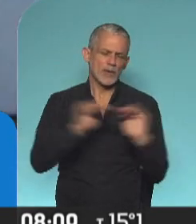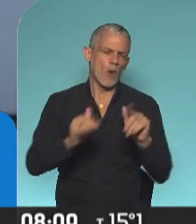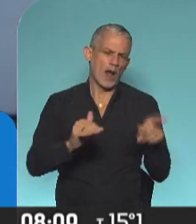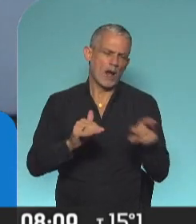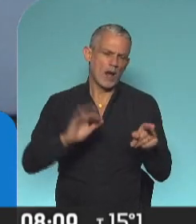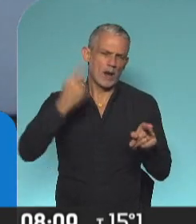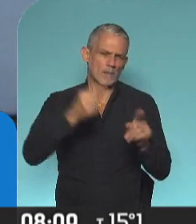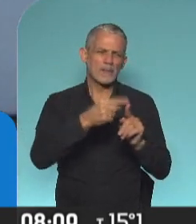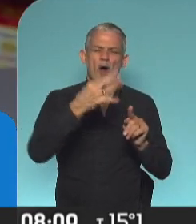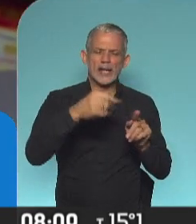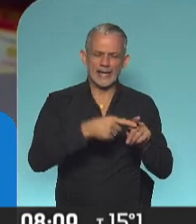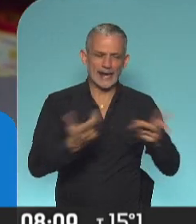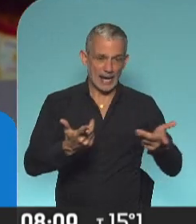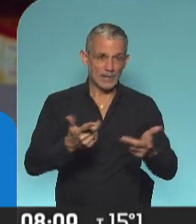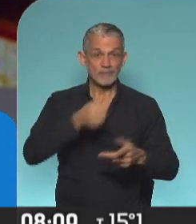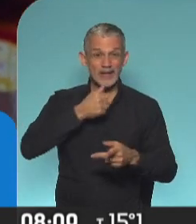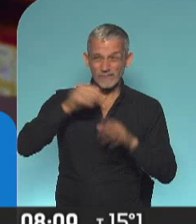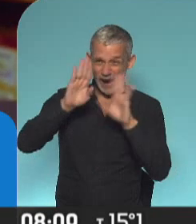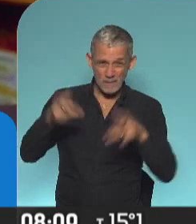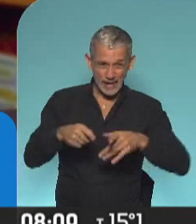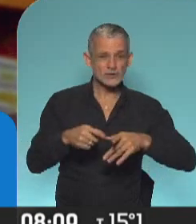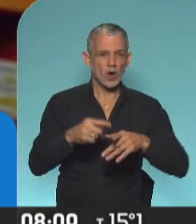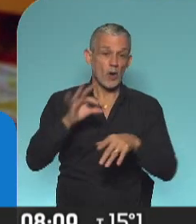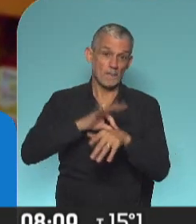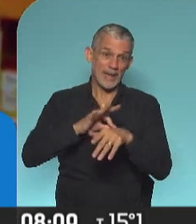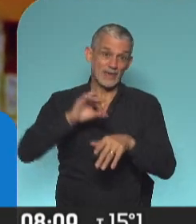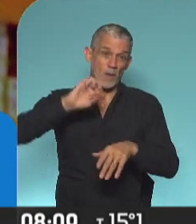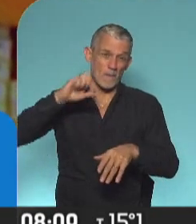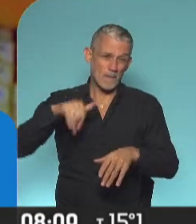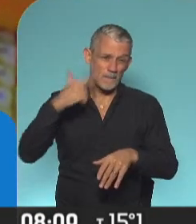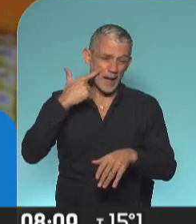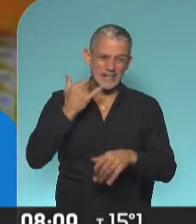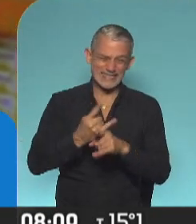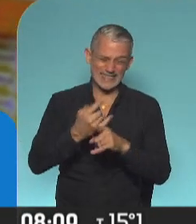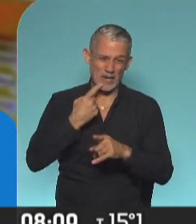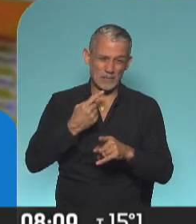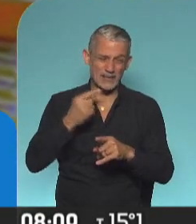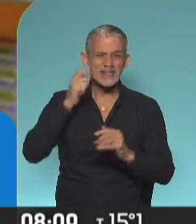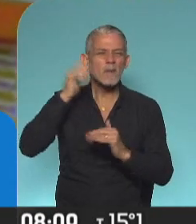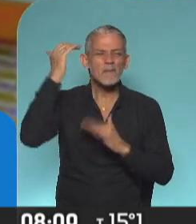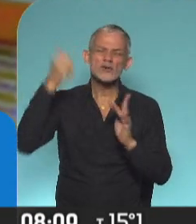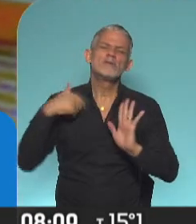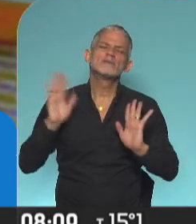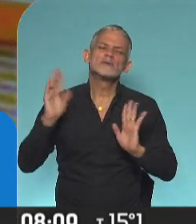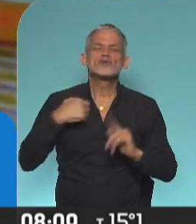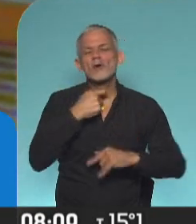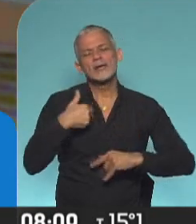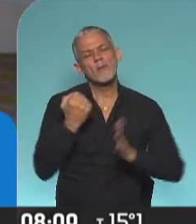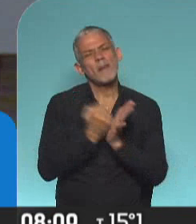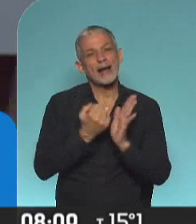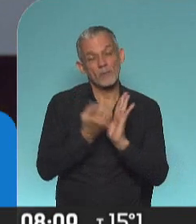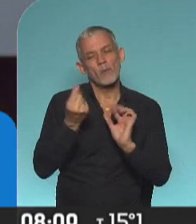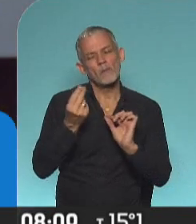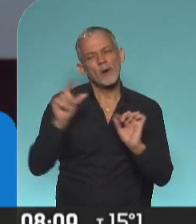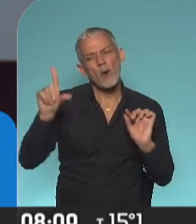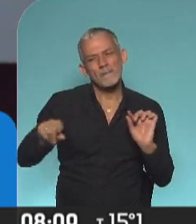esa primera copia original. Bueno, los farmacéuticos y los médicos de cabecera del PAMI suelen escuchar, ¿no?, este comentario de parte de los adultos mayores. Es decir, bueno, cuesta un poco